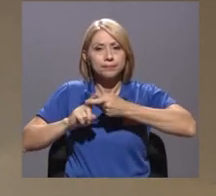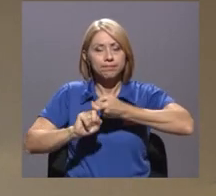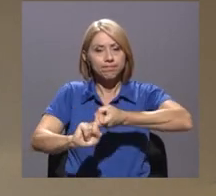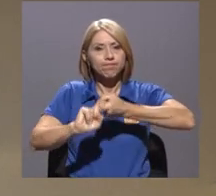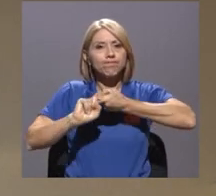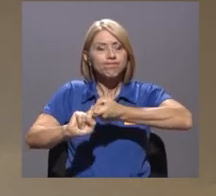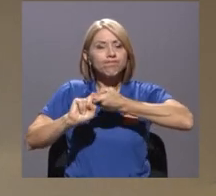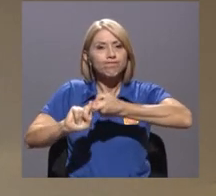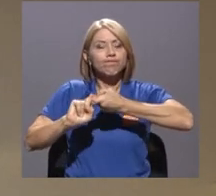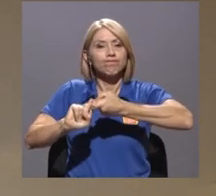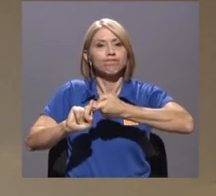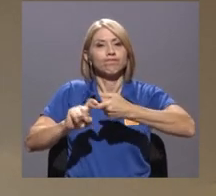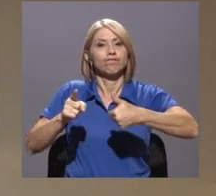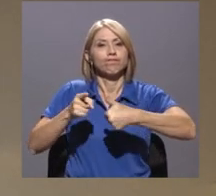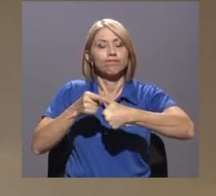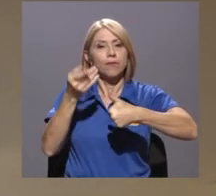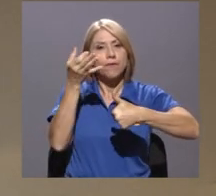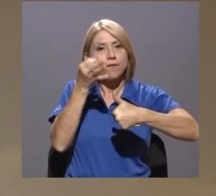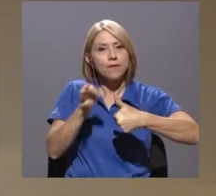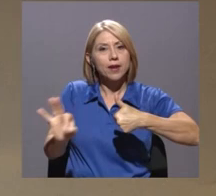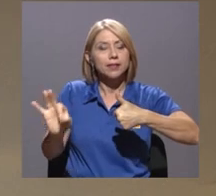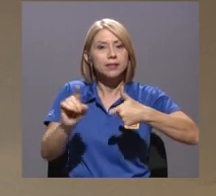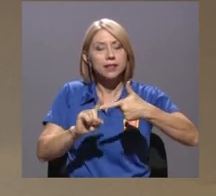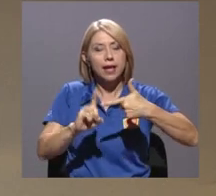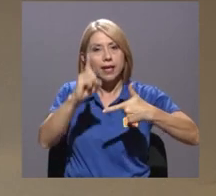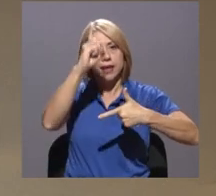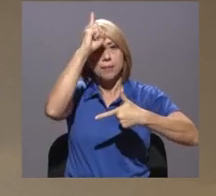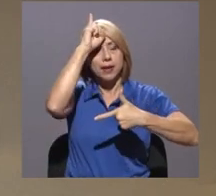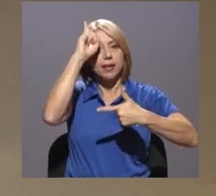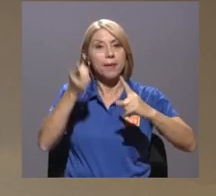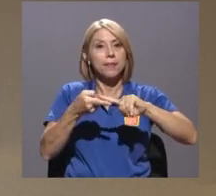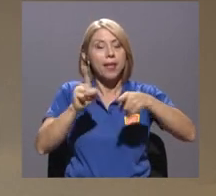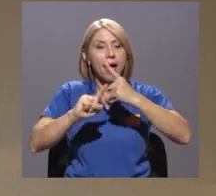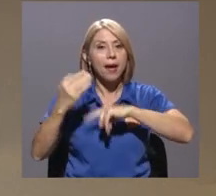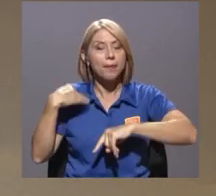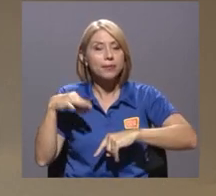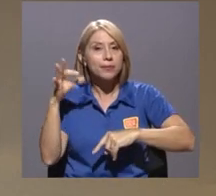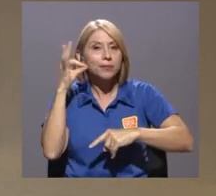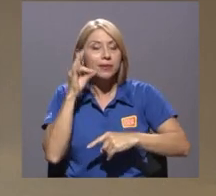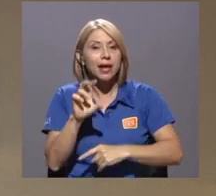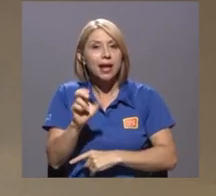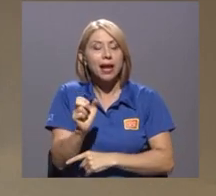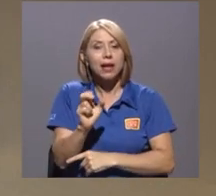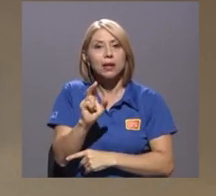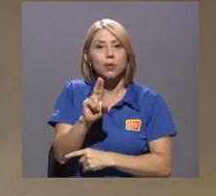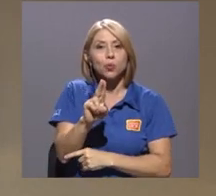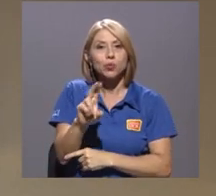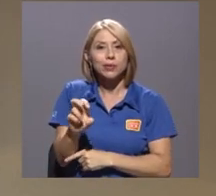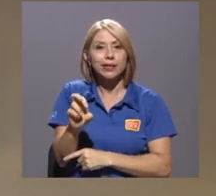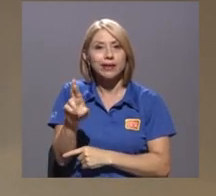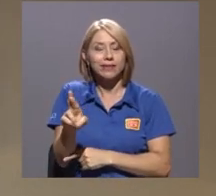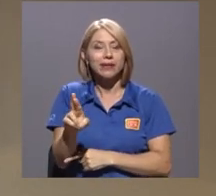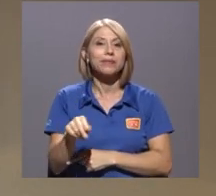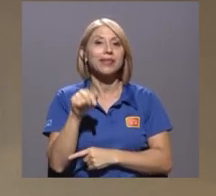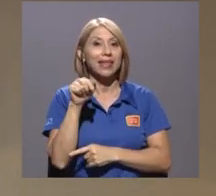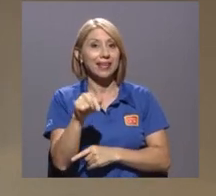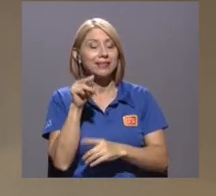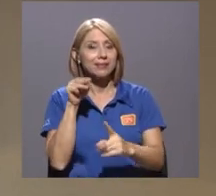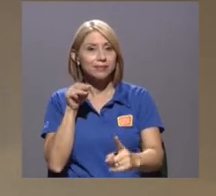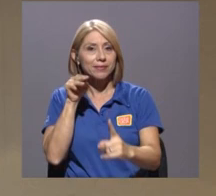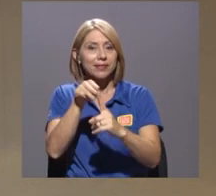francia y alemania- amigas y amigos de canales r ese es el mensaje que queremos